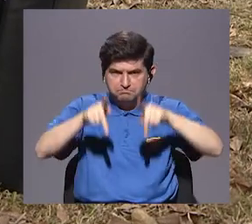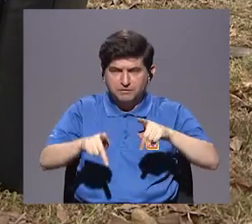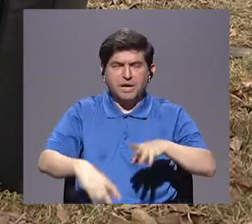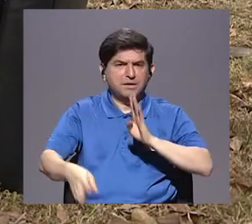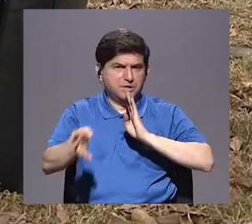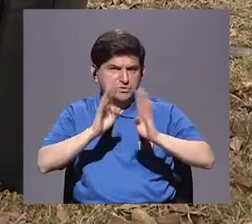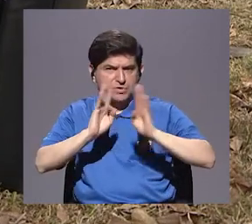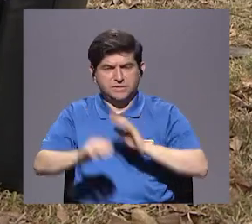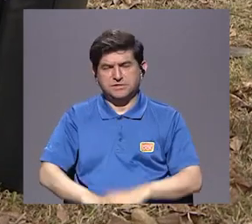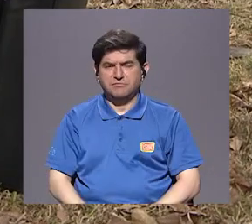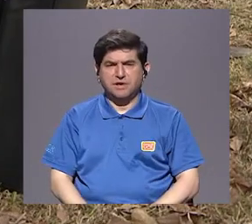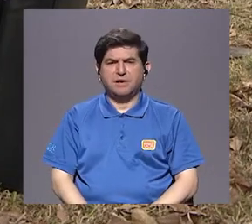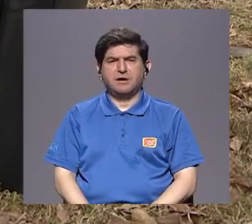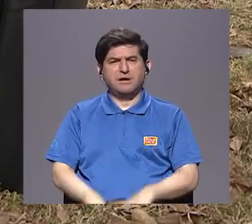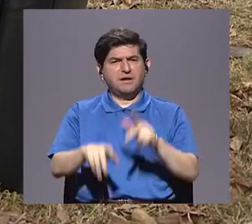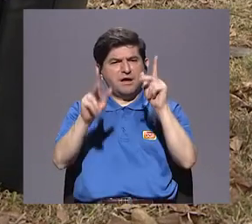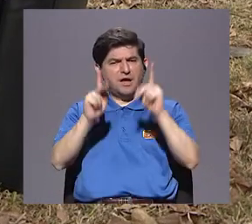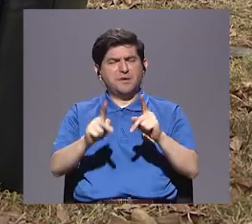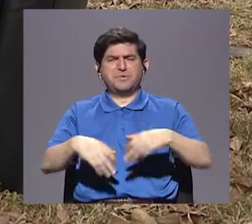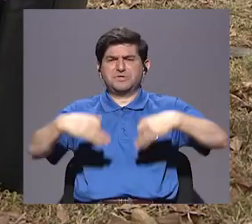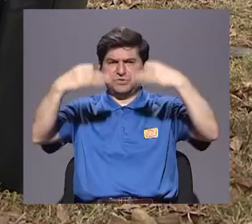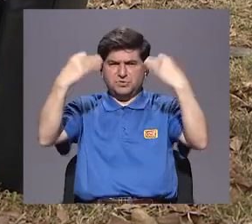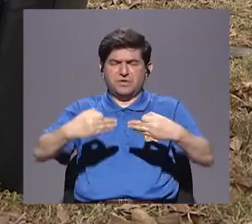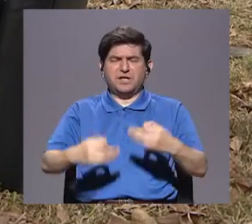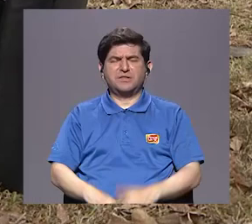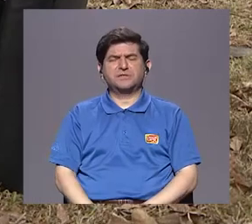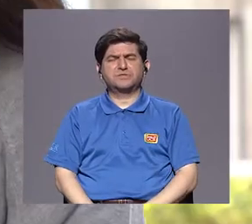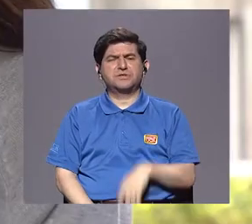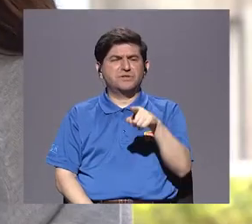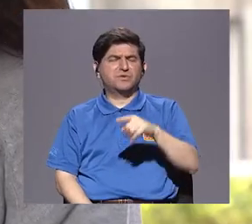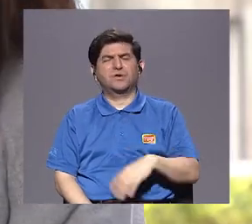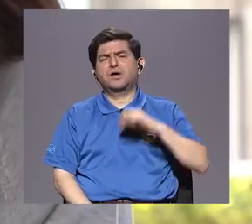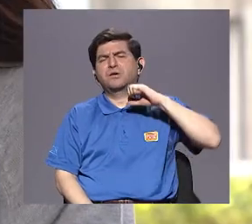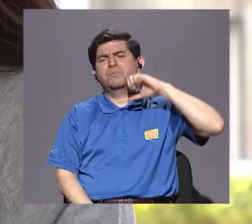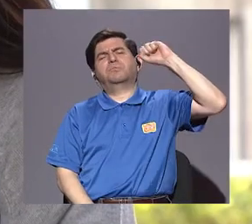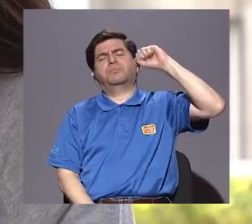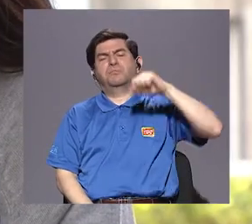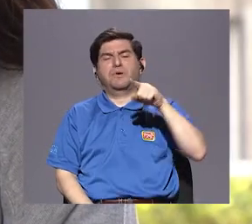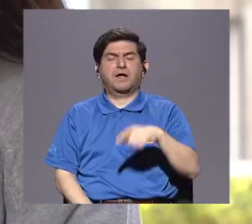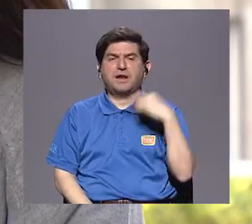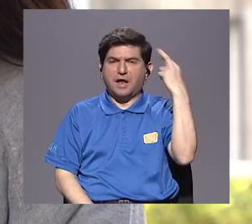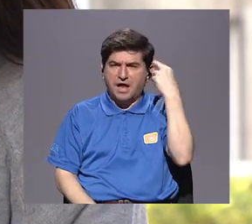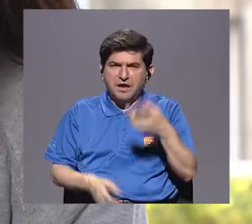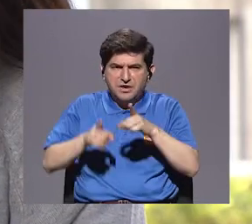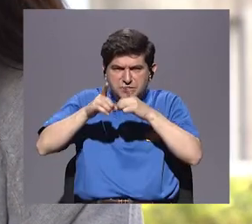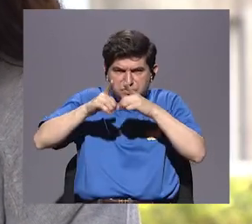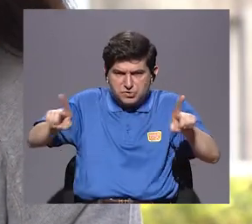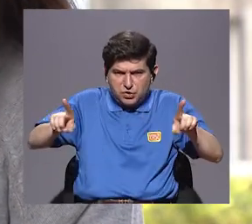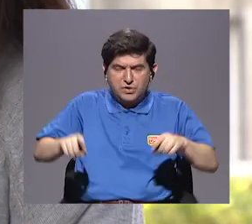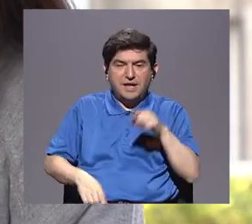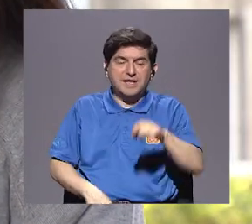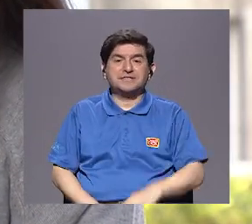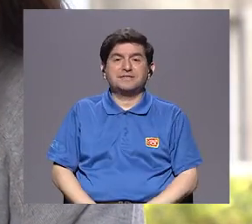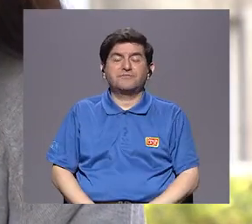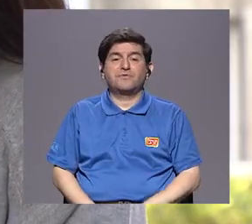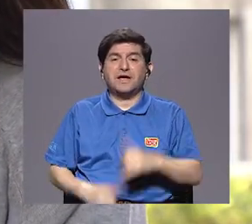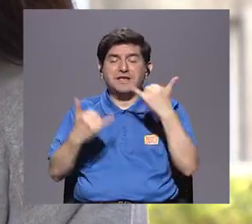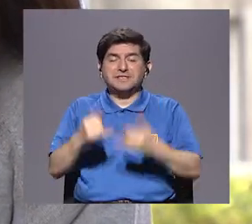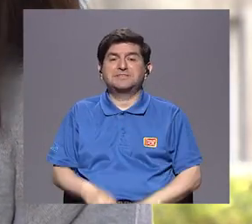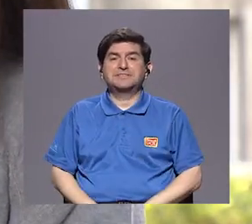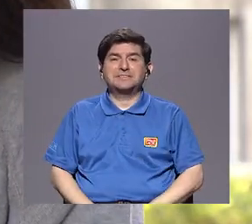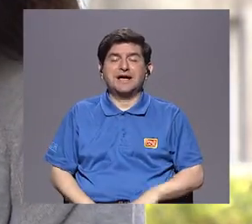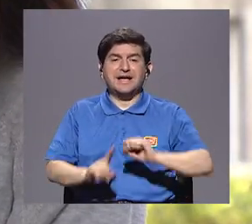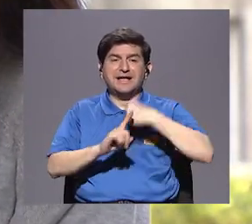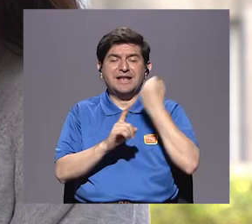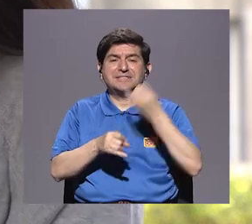personas hablan de que, bueno, la persona decidió quitarse la vida porque se divorció, eso es el detonante, eso es